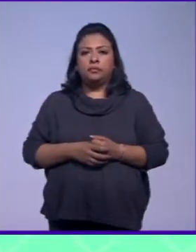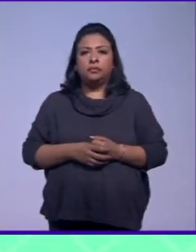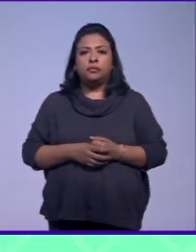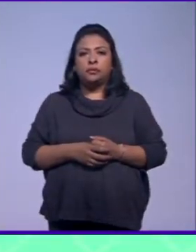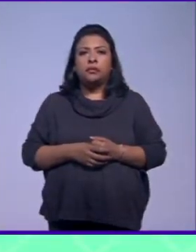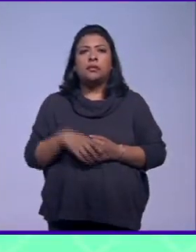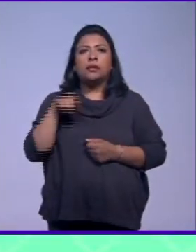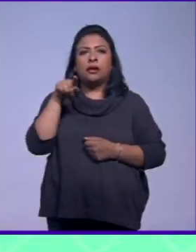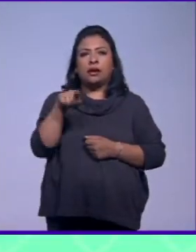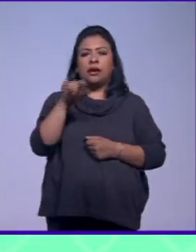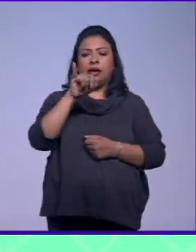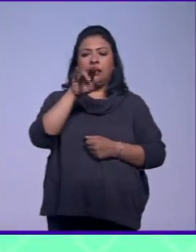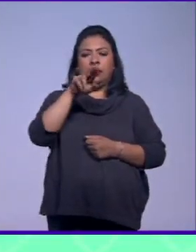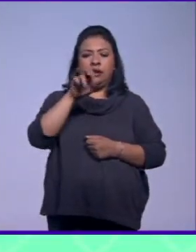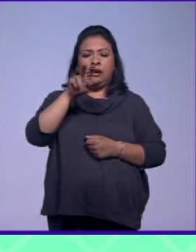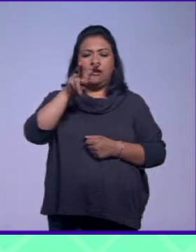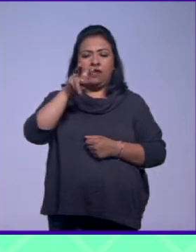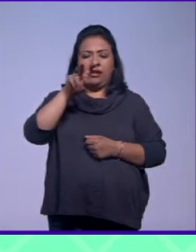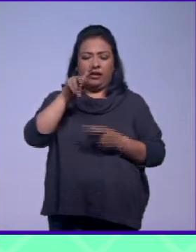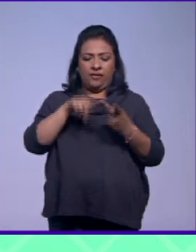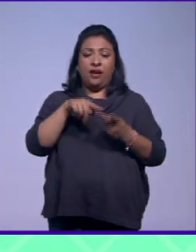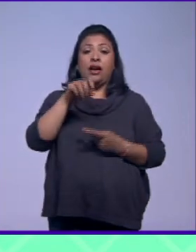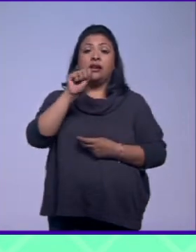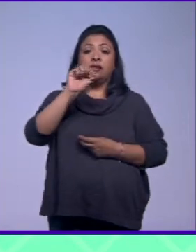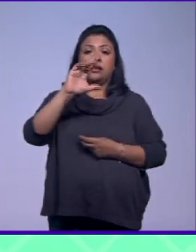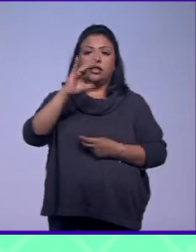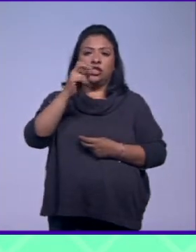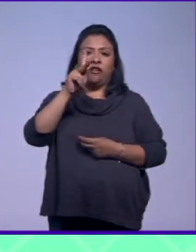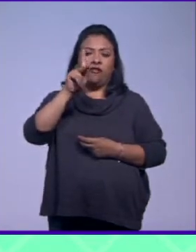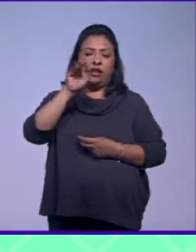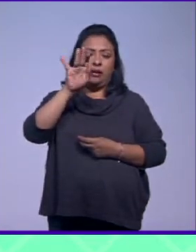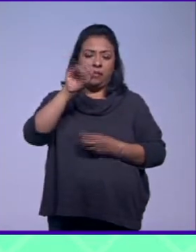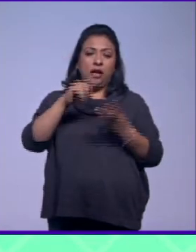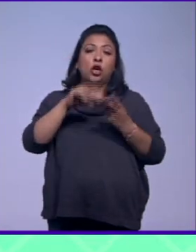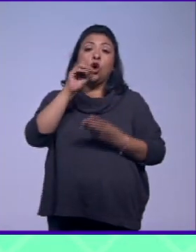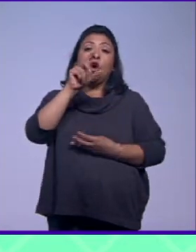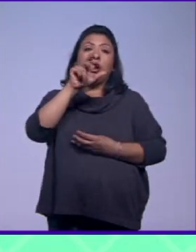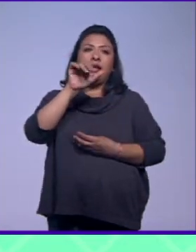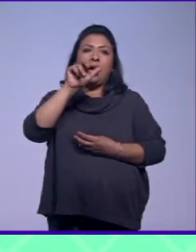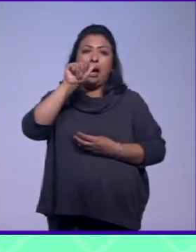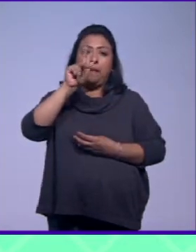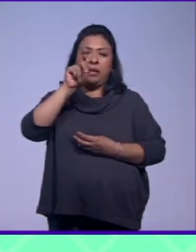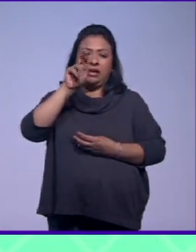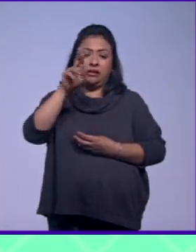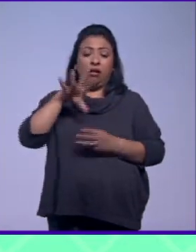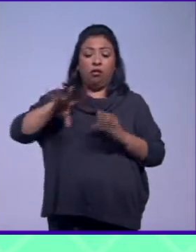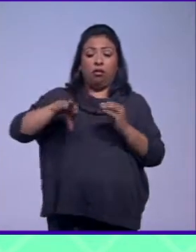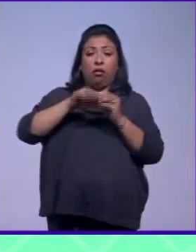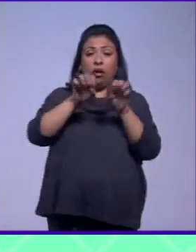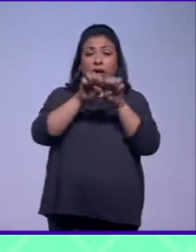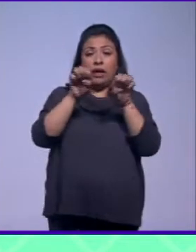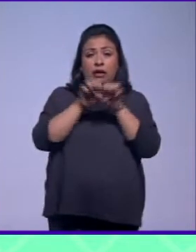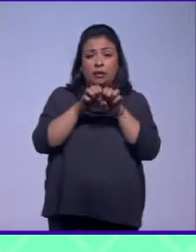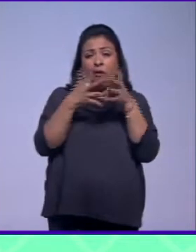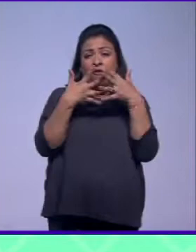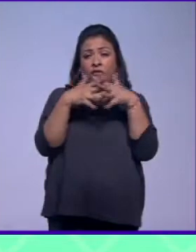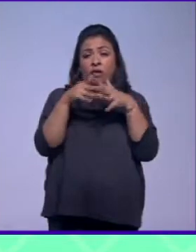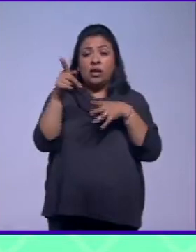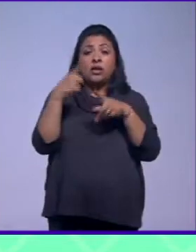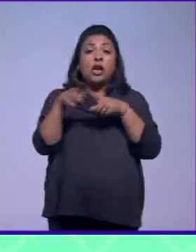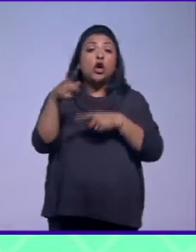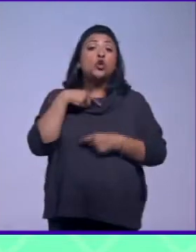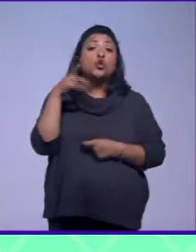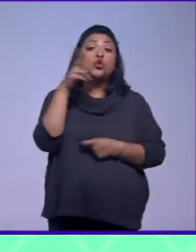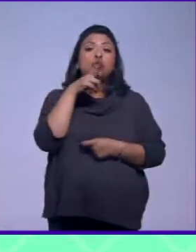abarcarían irina bahgat y deva saja filipenko y olía a pesca ya cumplimenta en el equipo mixto con el que los rusos